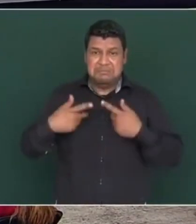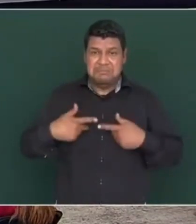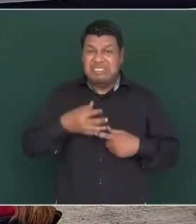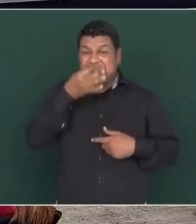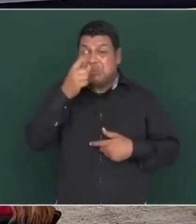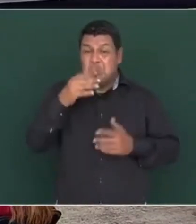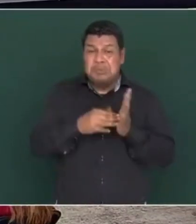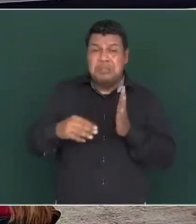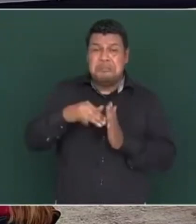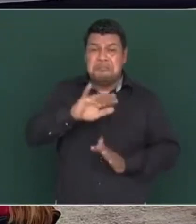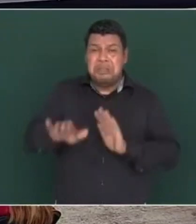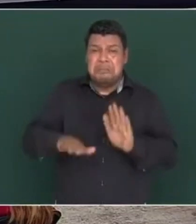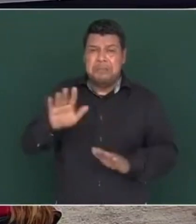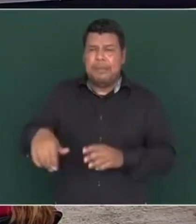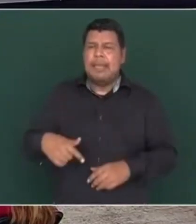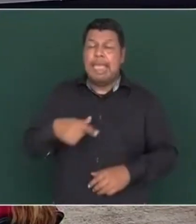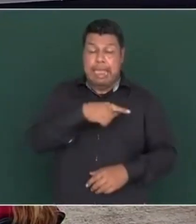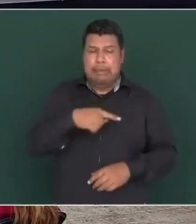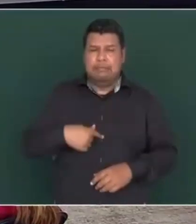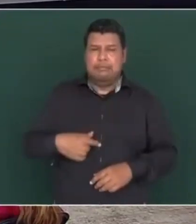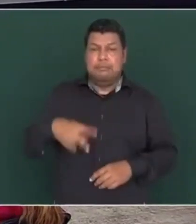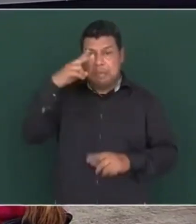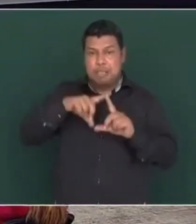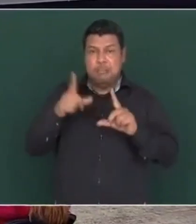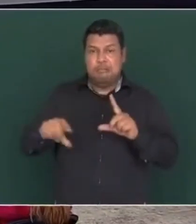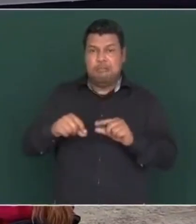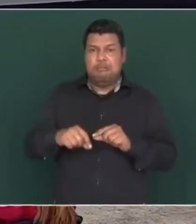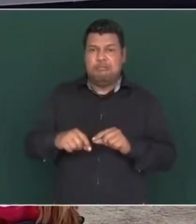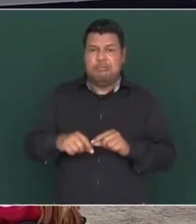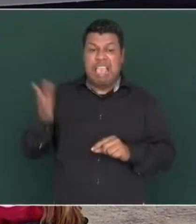porque ni siquiera se quedan a vivir en México, cometen sus